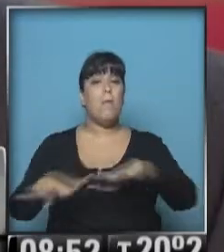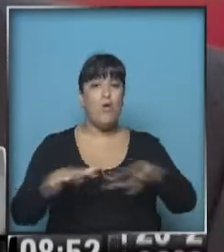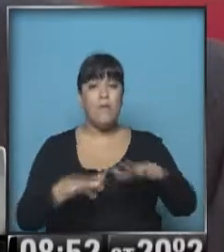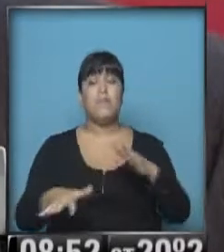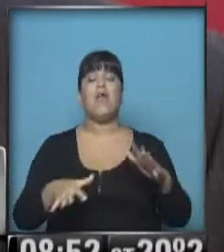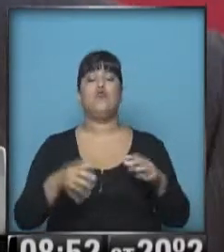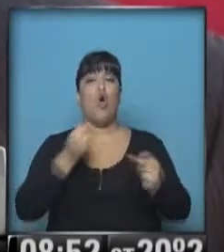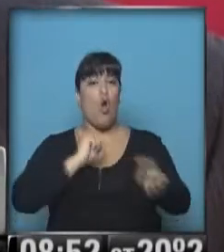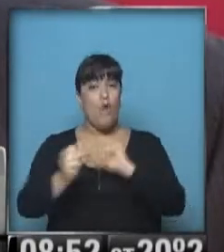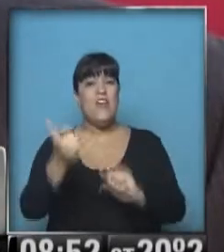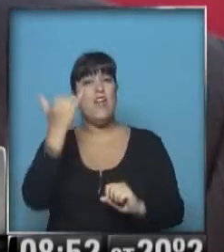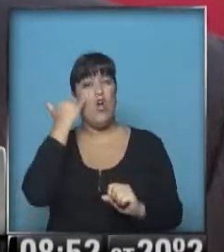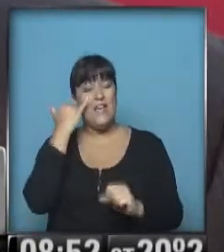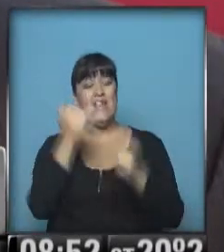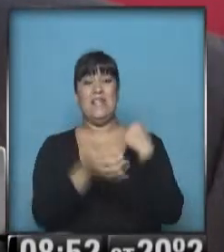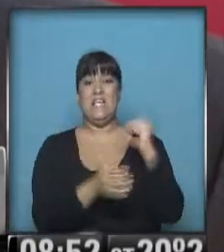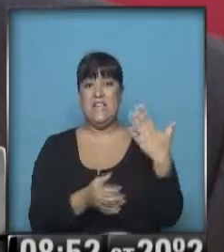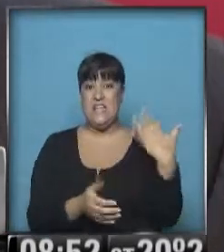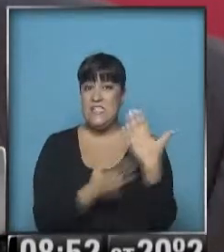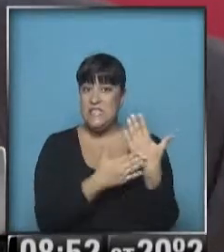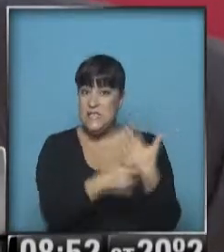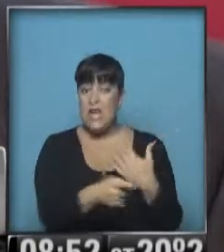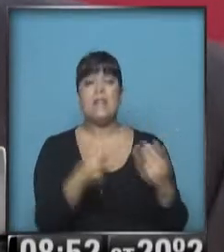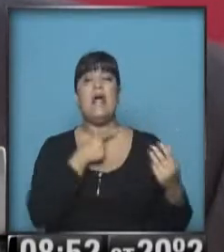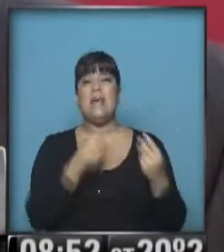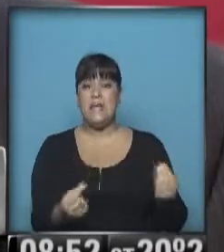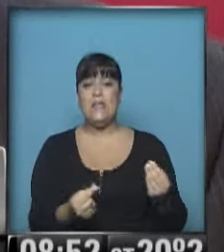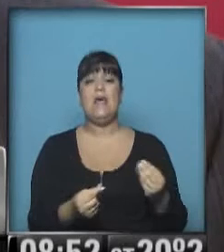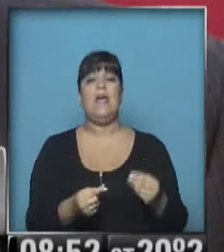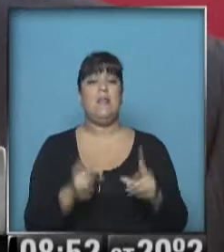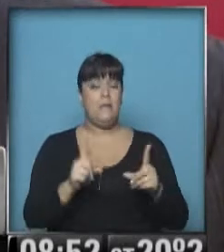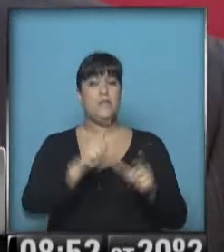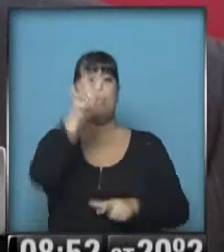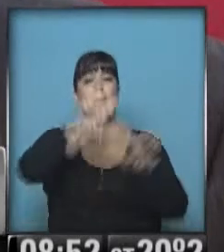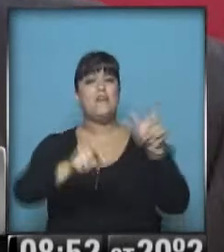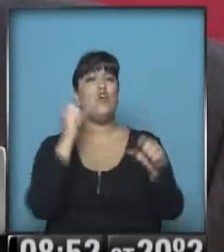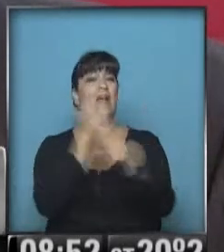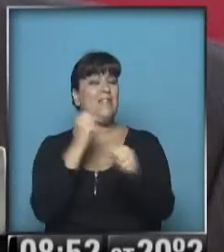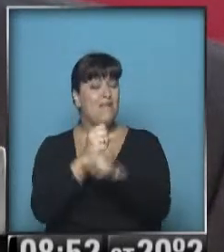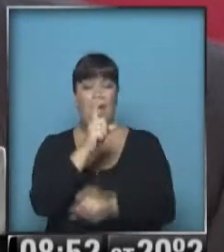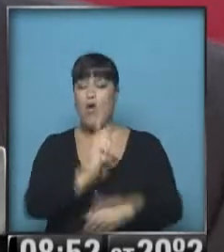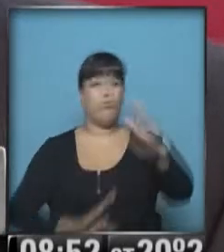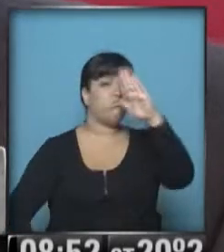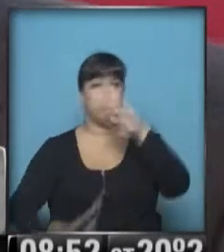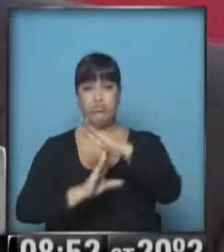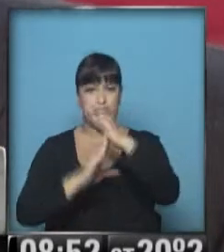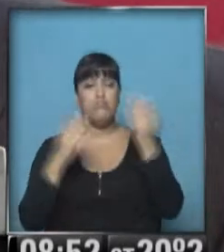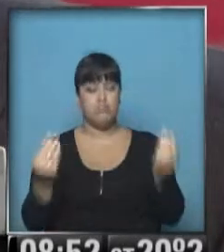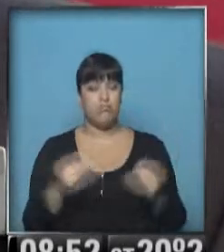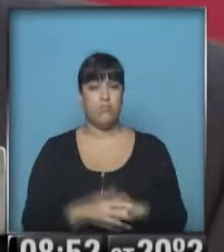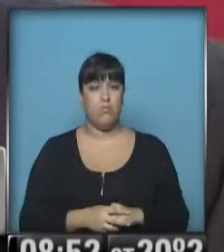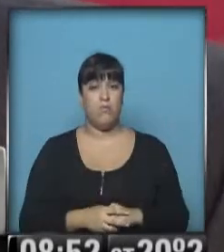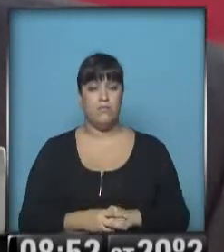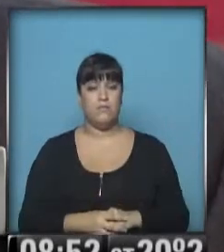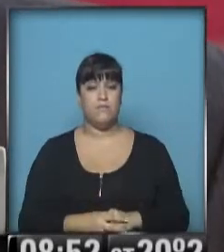izquierda porque es justamente quiere colocar a los trabajadores en la cabeza política de la salida de esta crisis